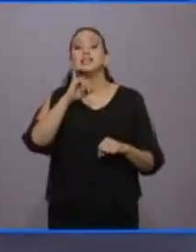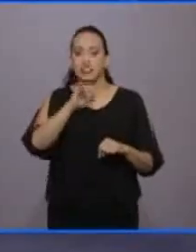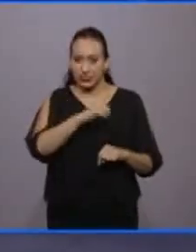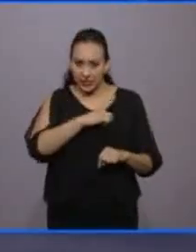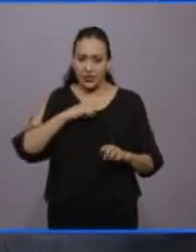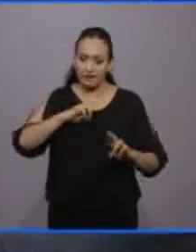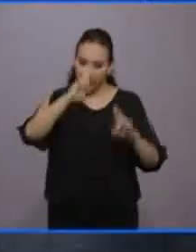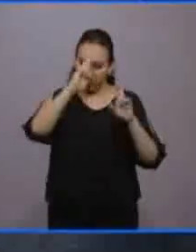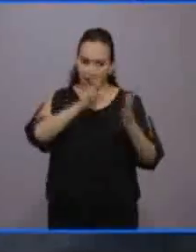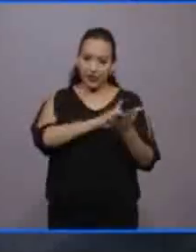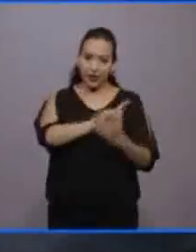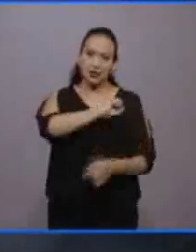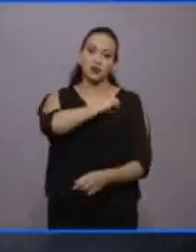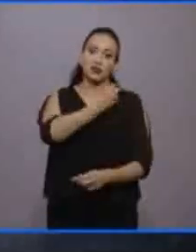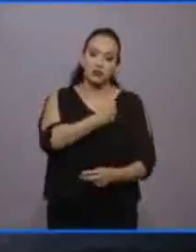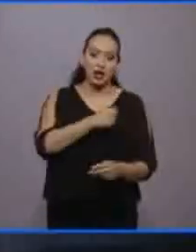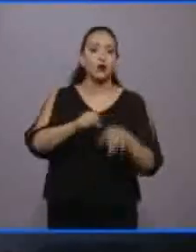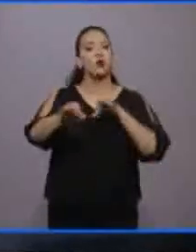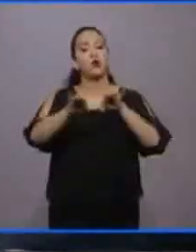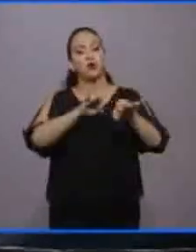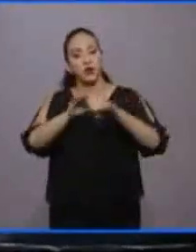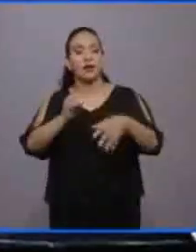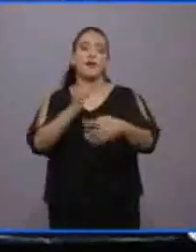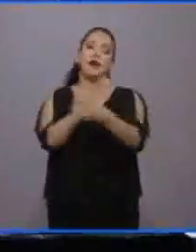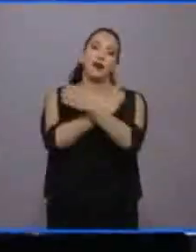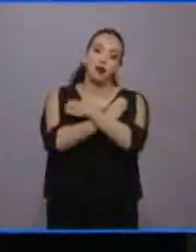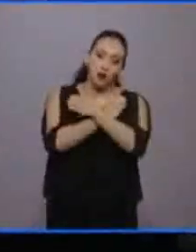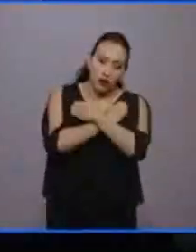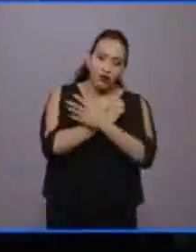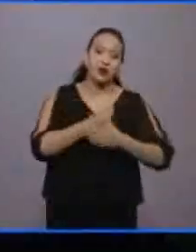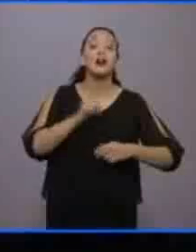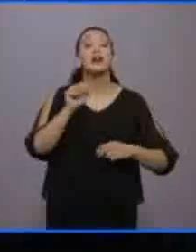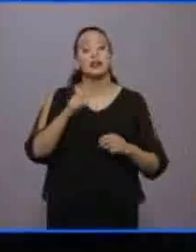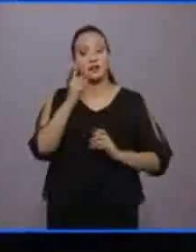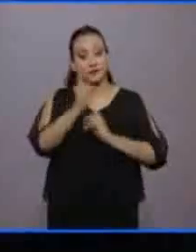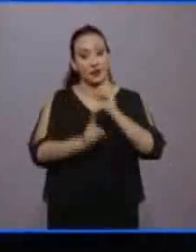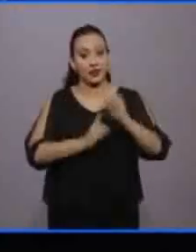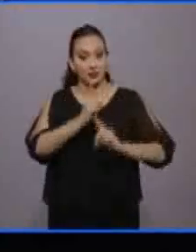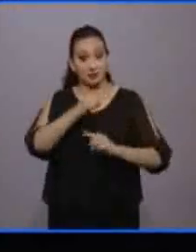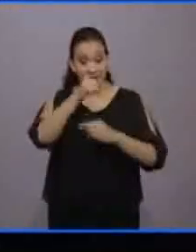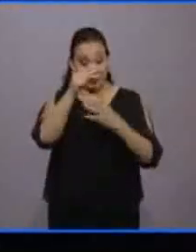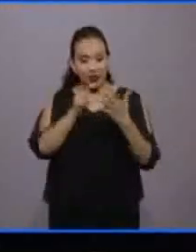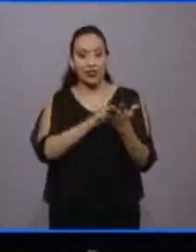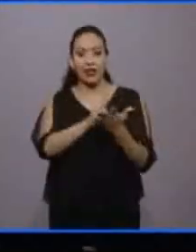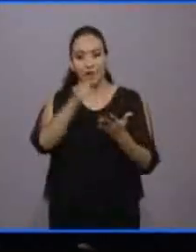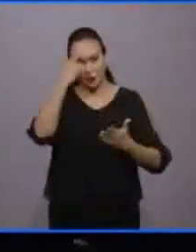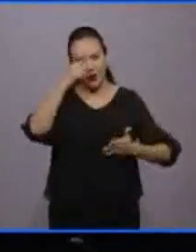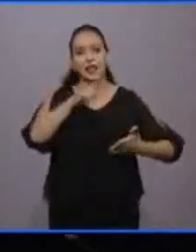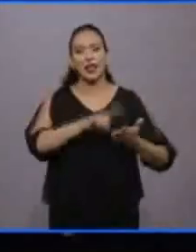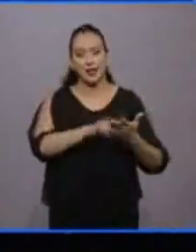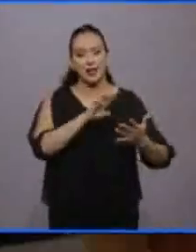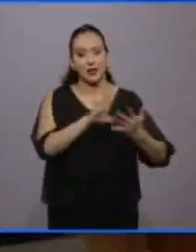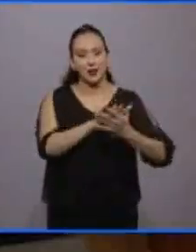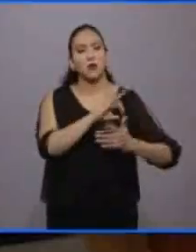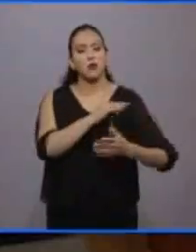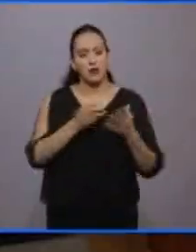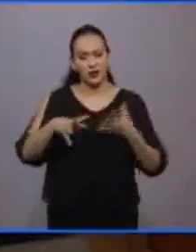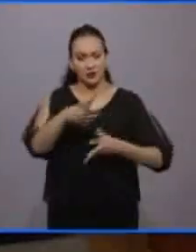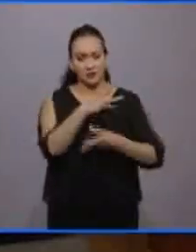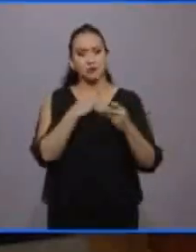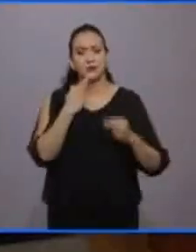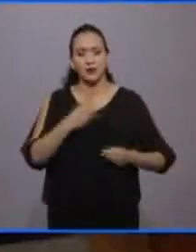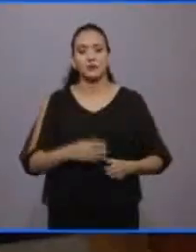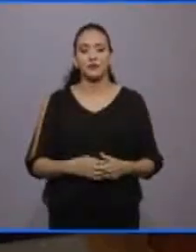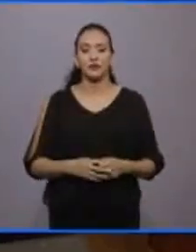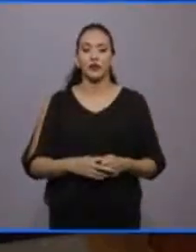derechos fundamentales al trabajo, a educación, a la salud y al deporte para la articulación del sistema penitenciario. Por